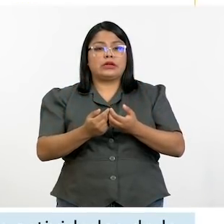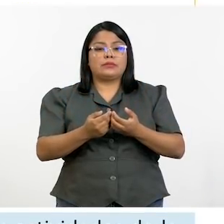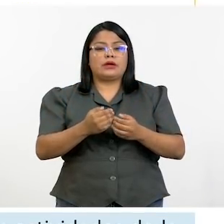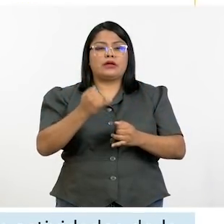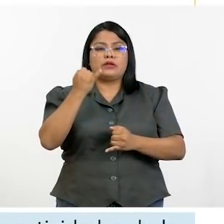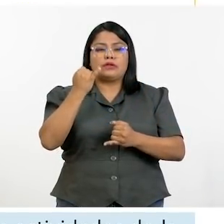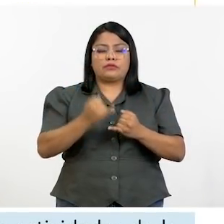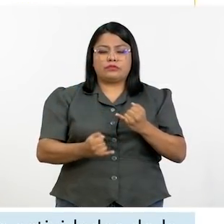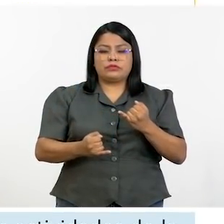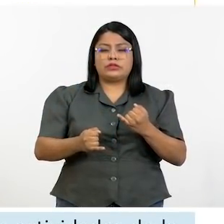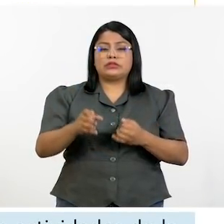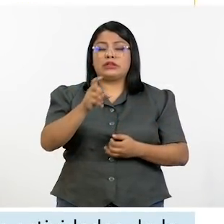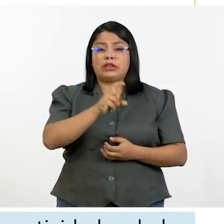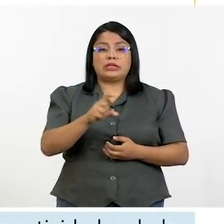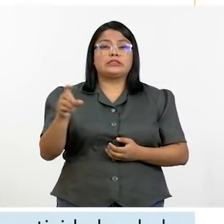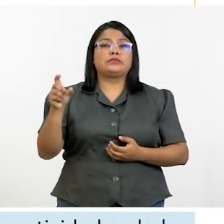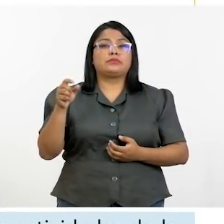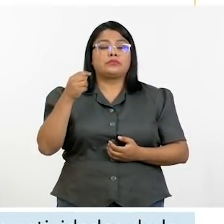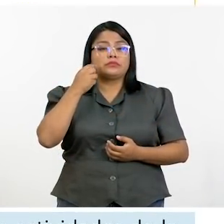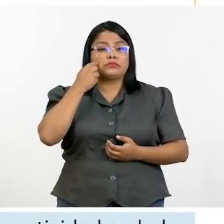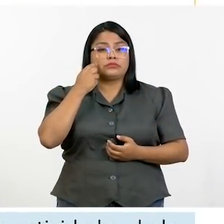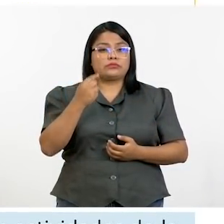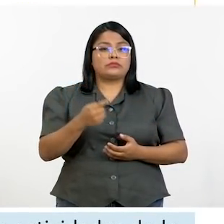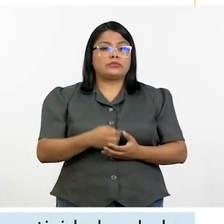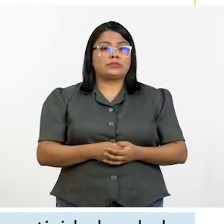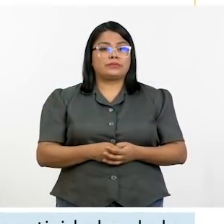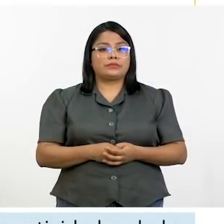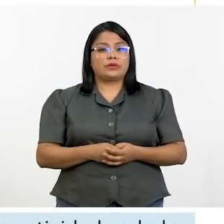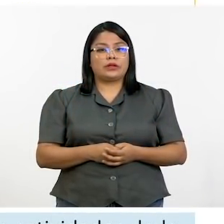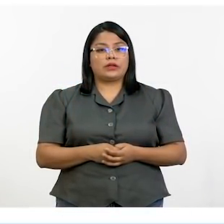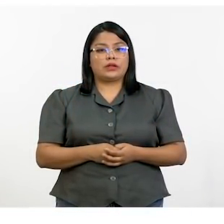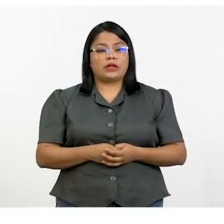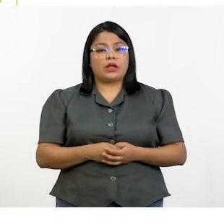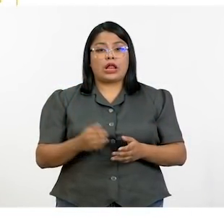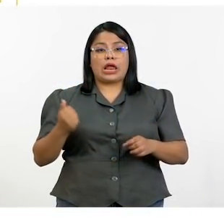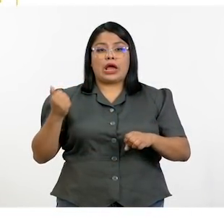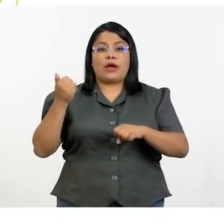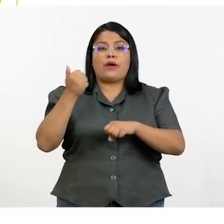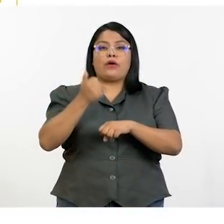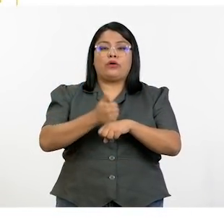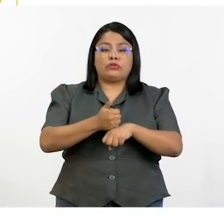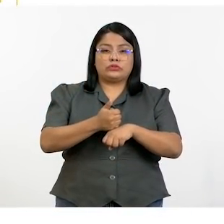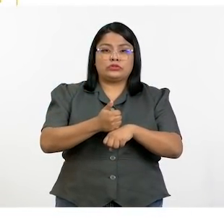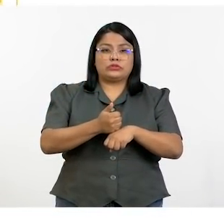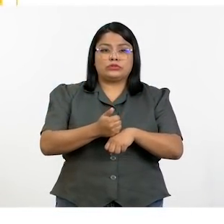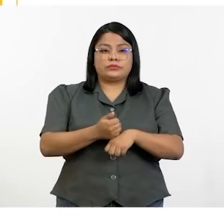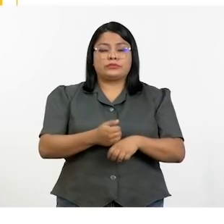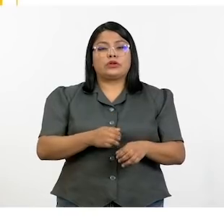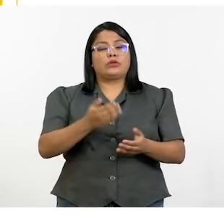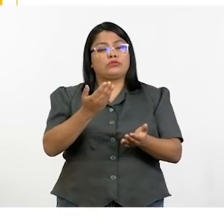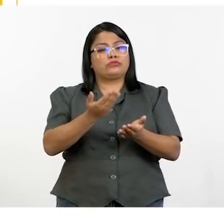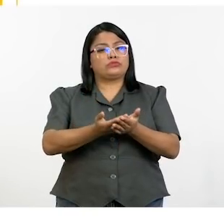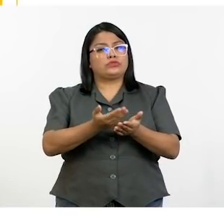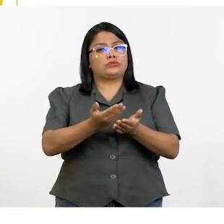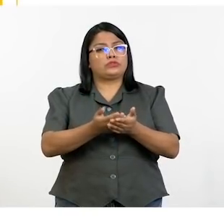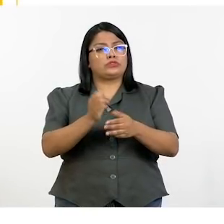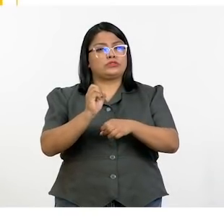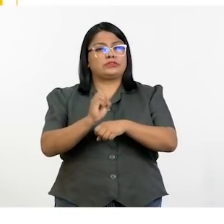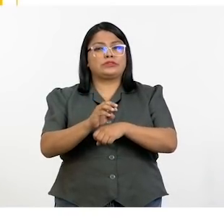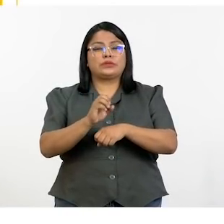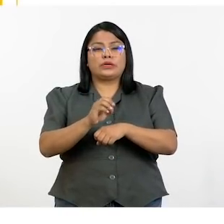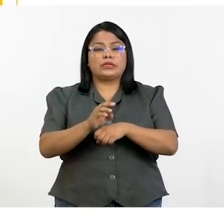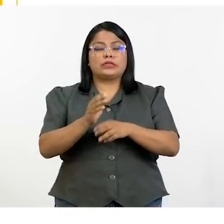el cierre de la secuencia semanal, se encuentra el apartado de la consolidación, con el respectivo propósito